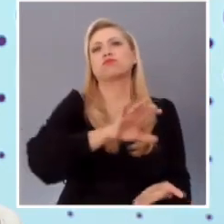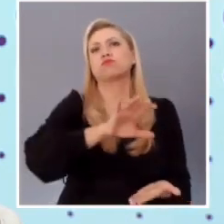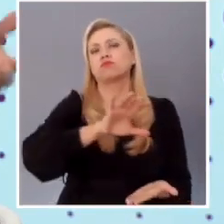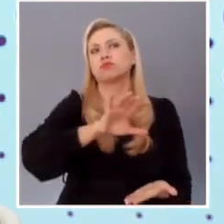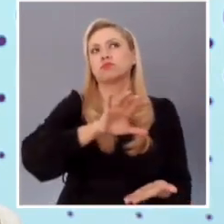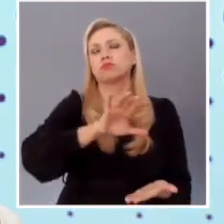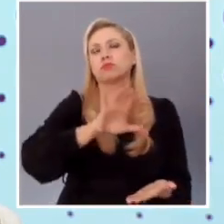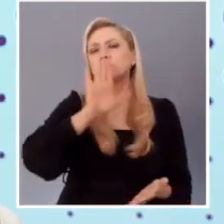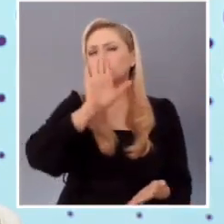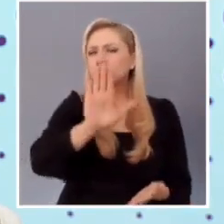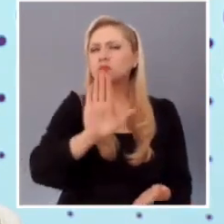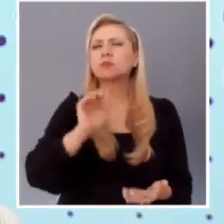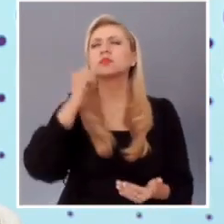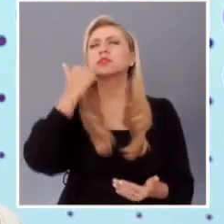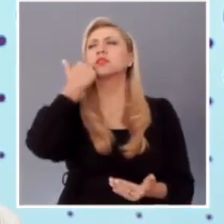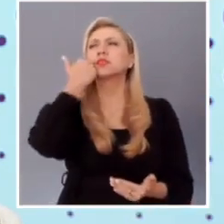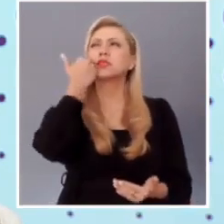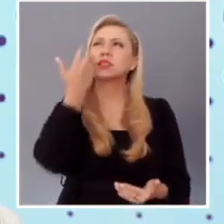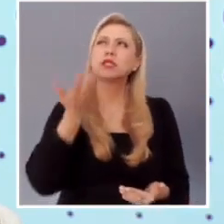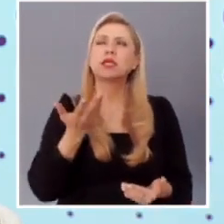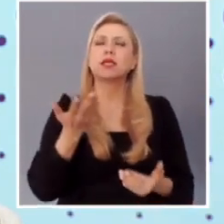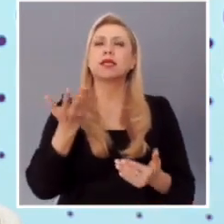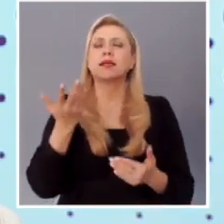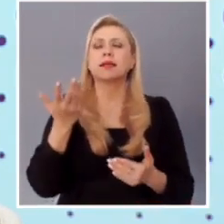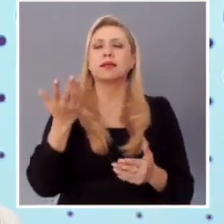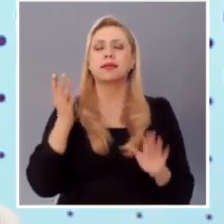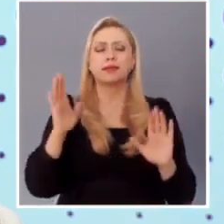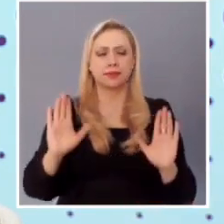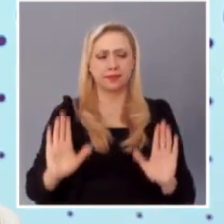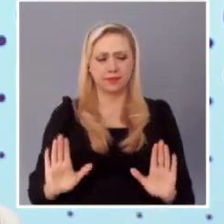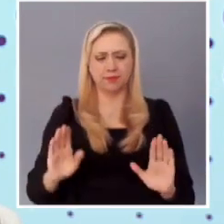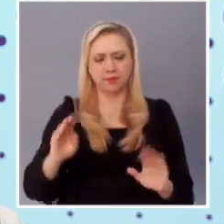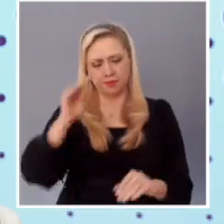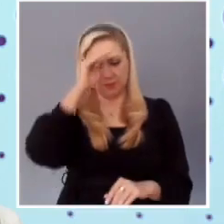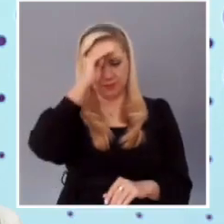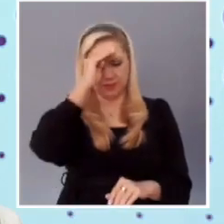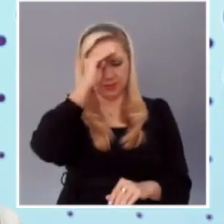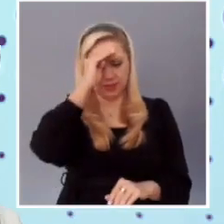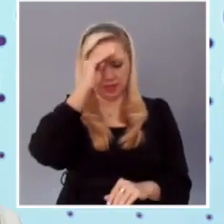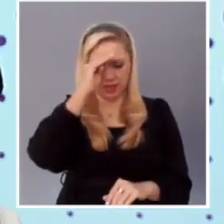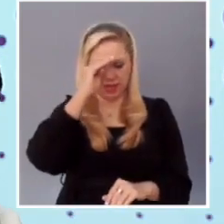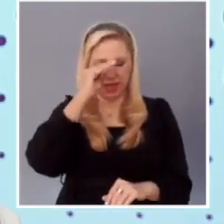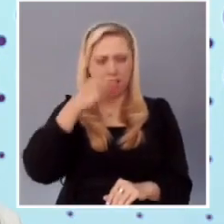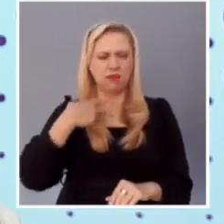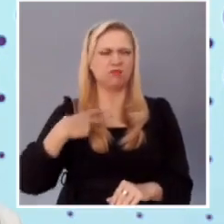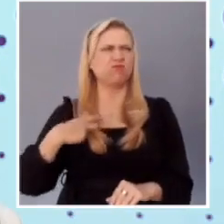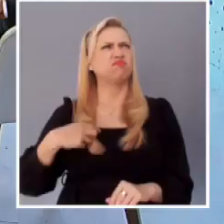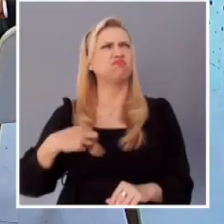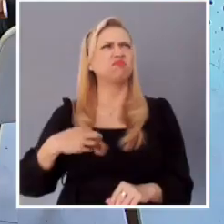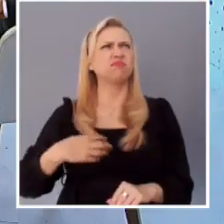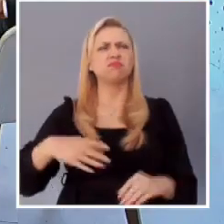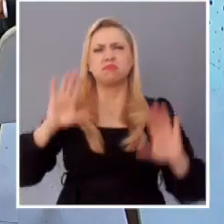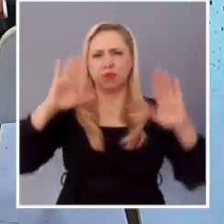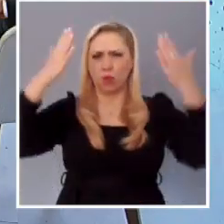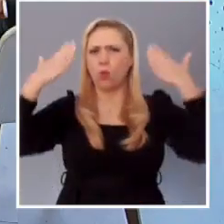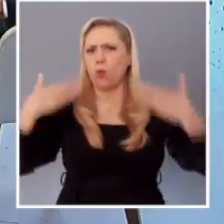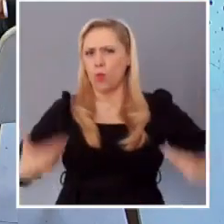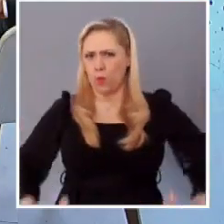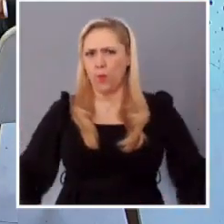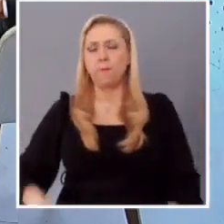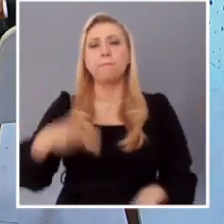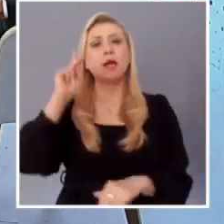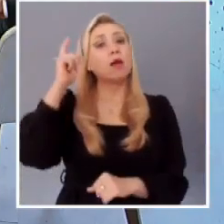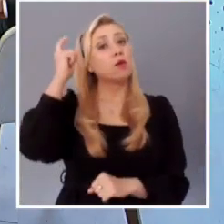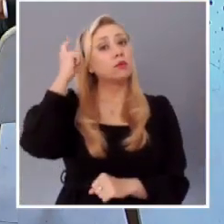eso, normalmente cuando pensamos en salud, en la salud o en el derecho a la salud, pensamos en la parte física, pero también la salud mental es